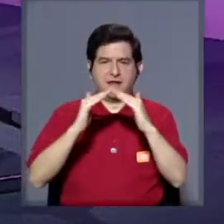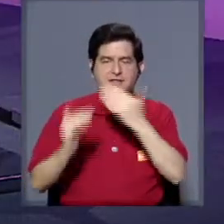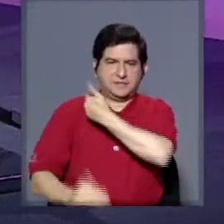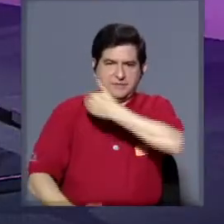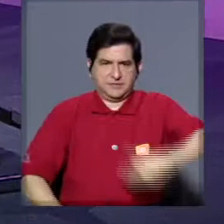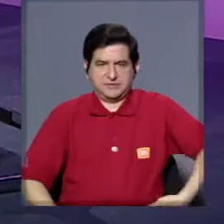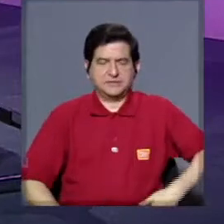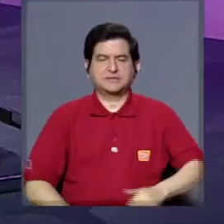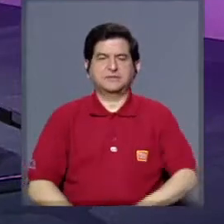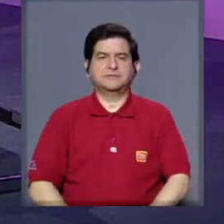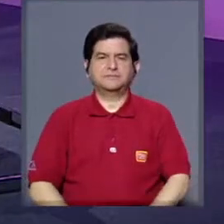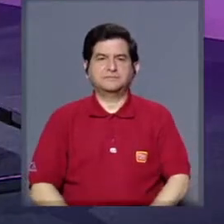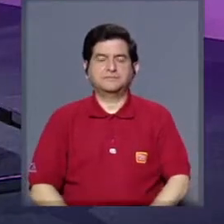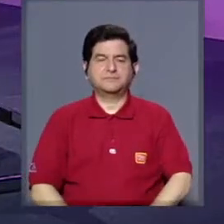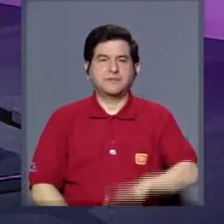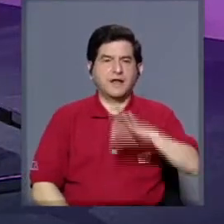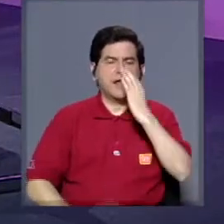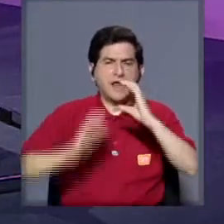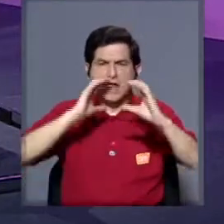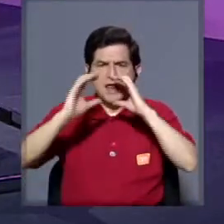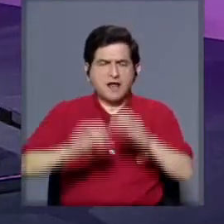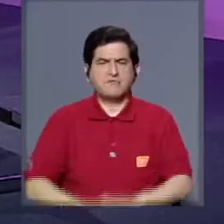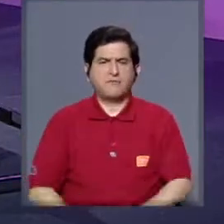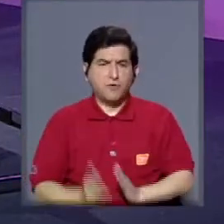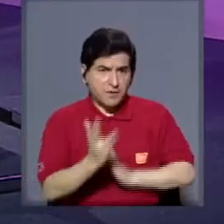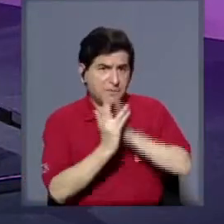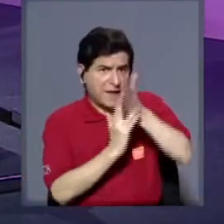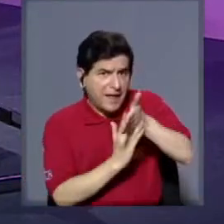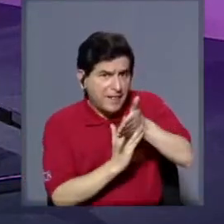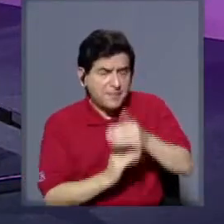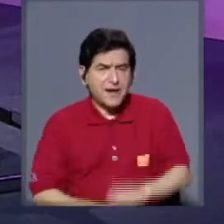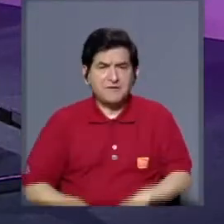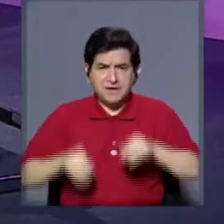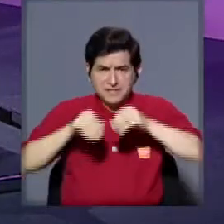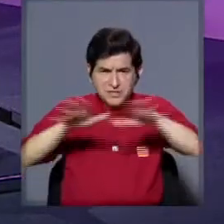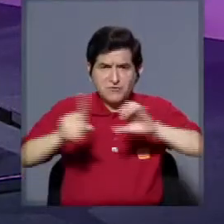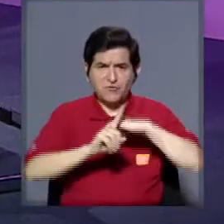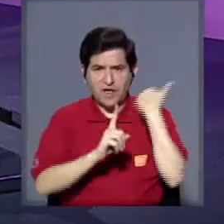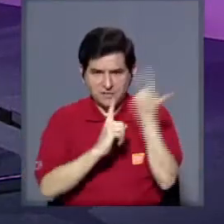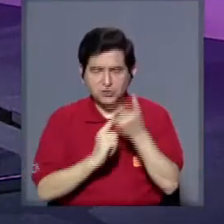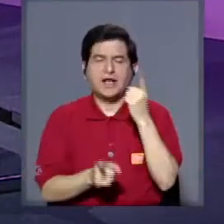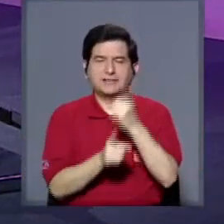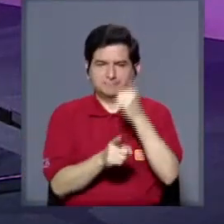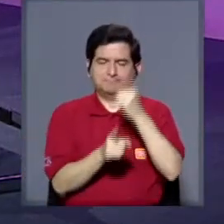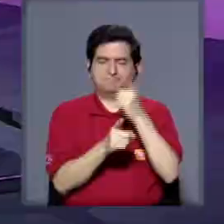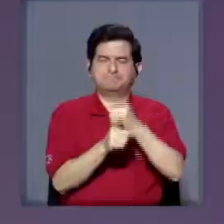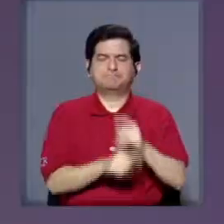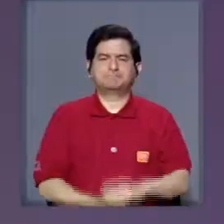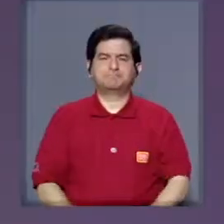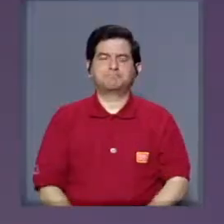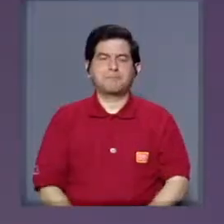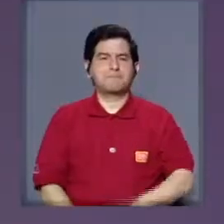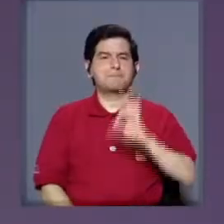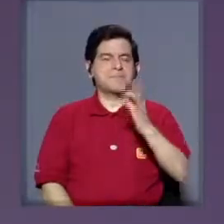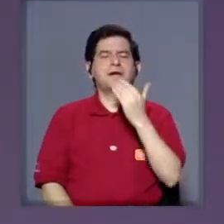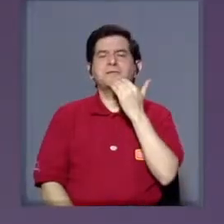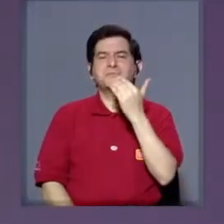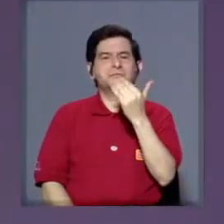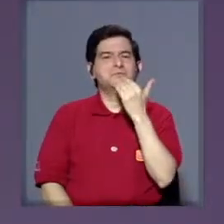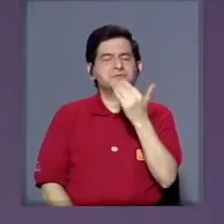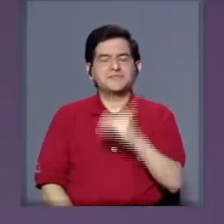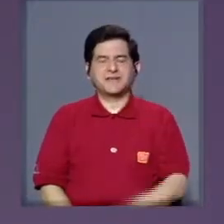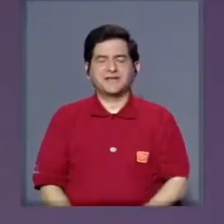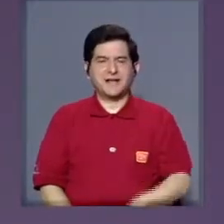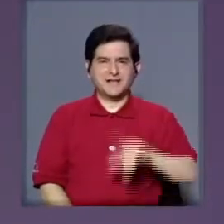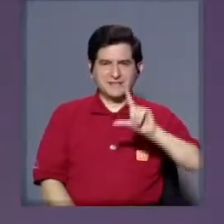exacto entonces la forma de comunicarse es a través de las redes sociales exactamente bueno muchas gracias a